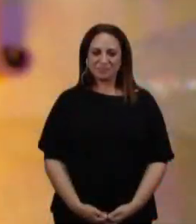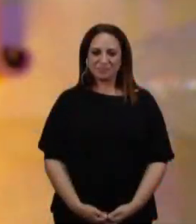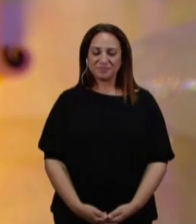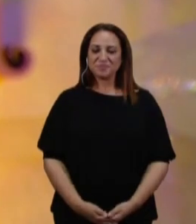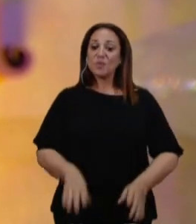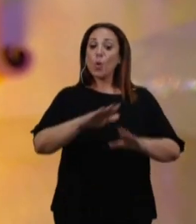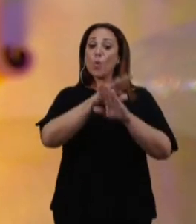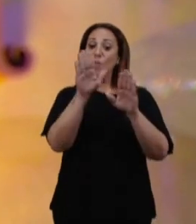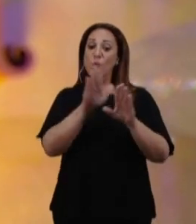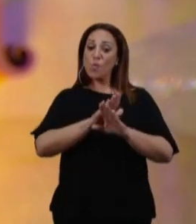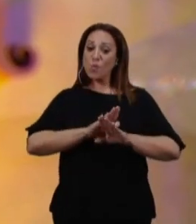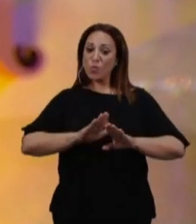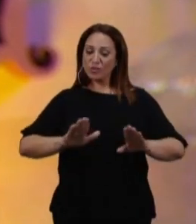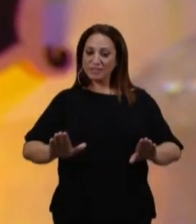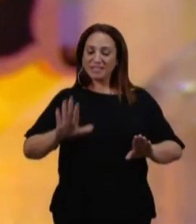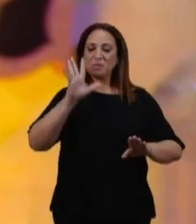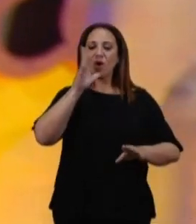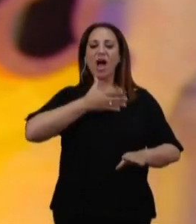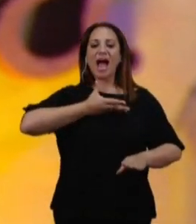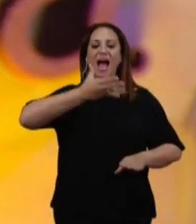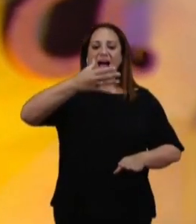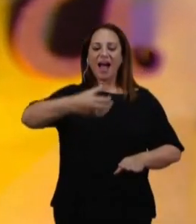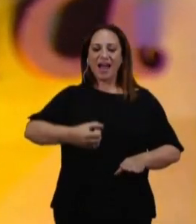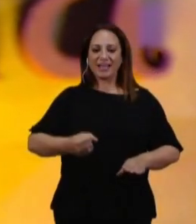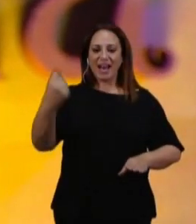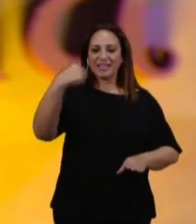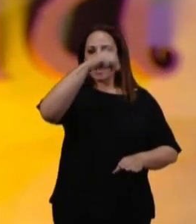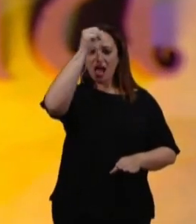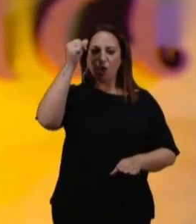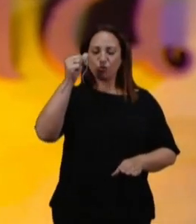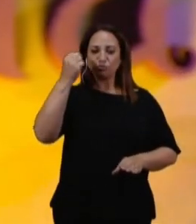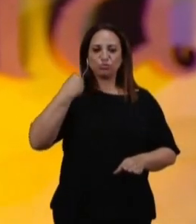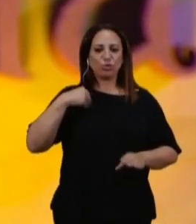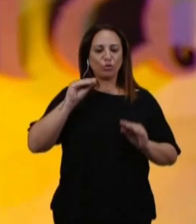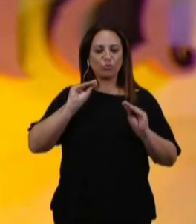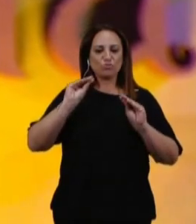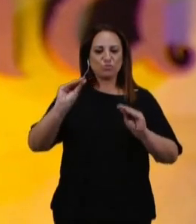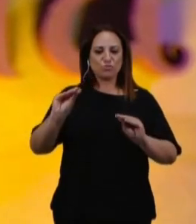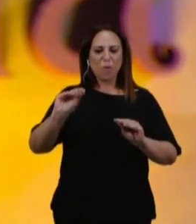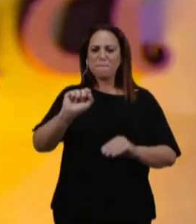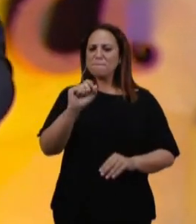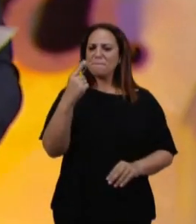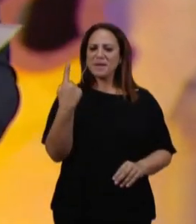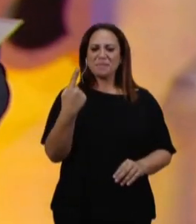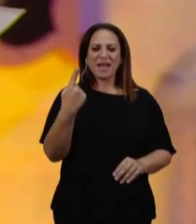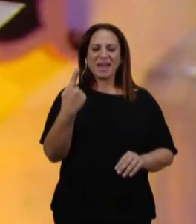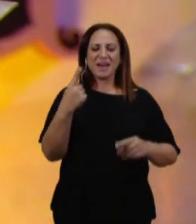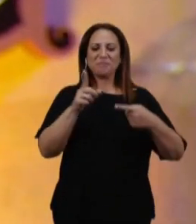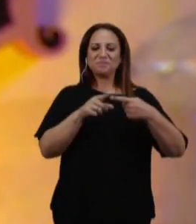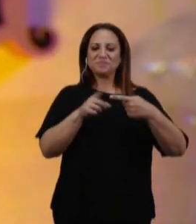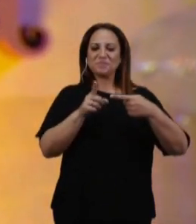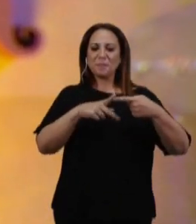Y por último, hará entrega el señor alcalde, don Augusto Hidalgo Macario, del primer premio